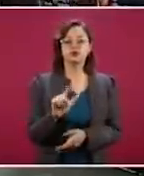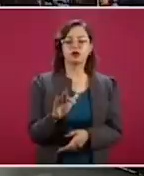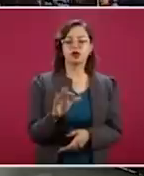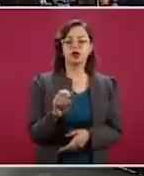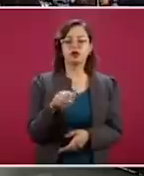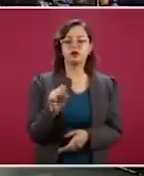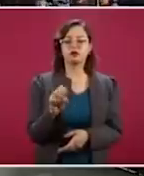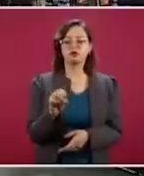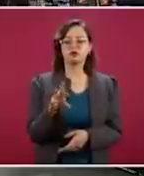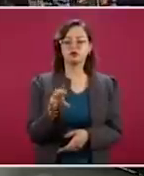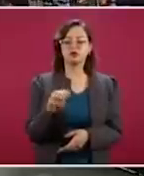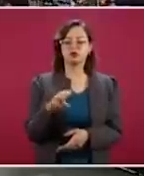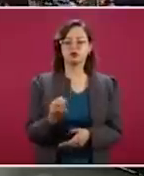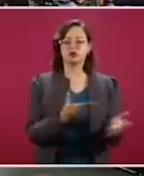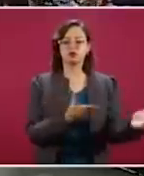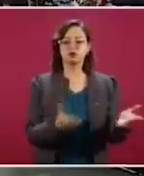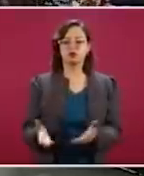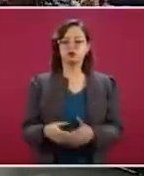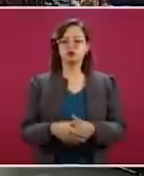Romo.